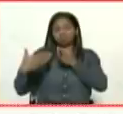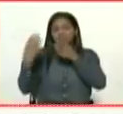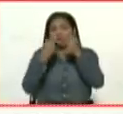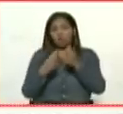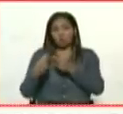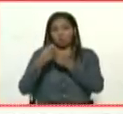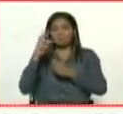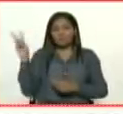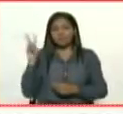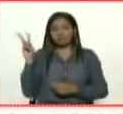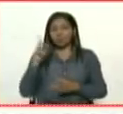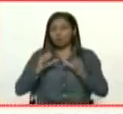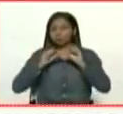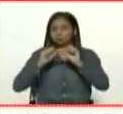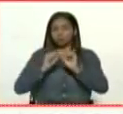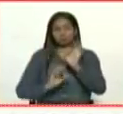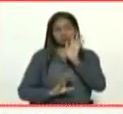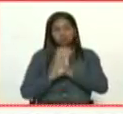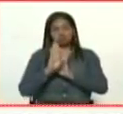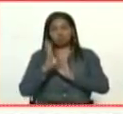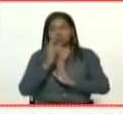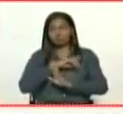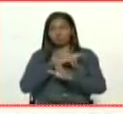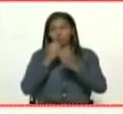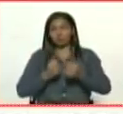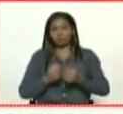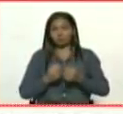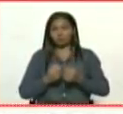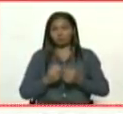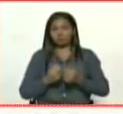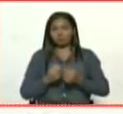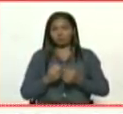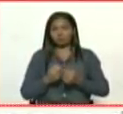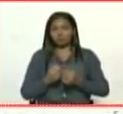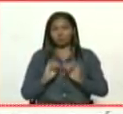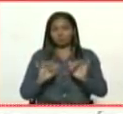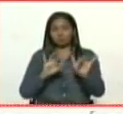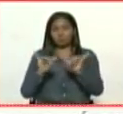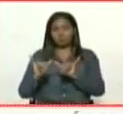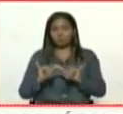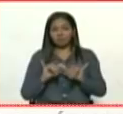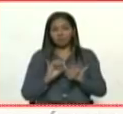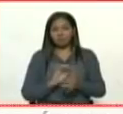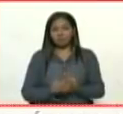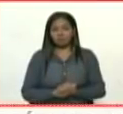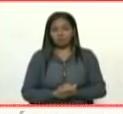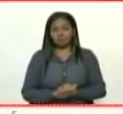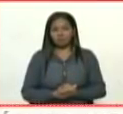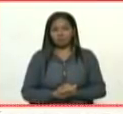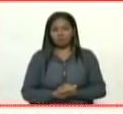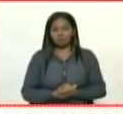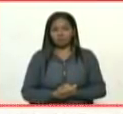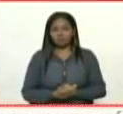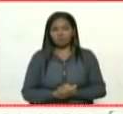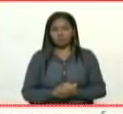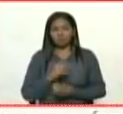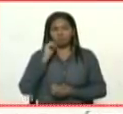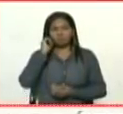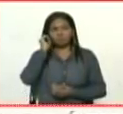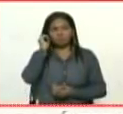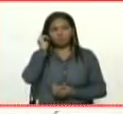Venezuela ha conservado y ha fortalecido un robusto sistema financiero público y